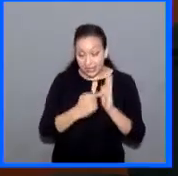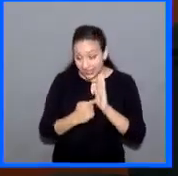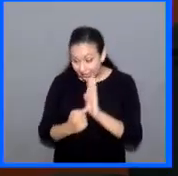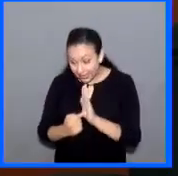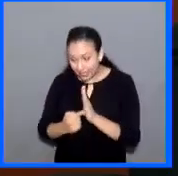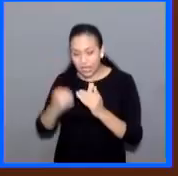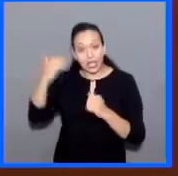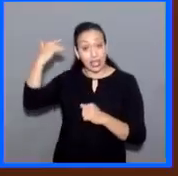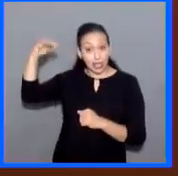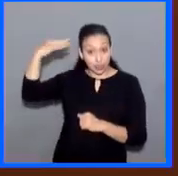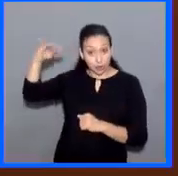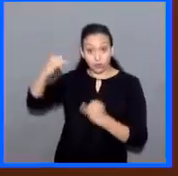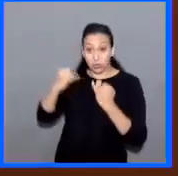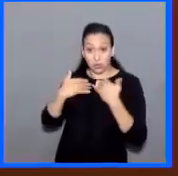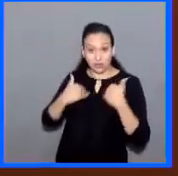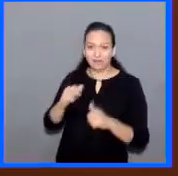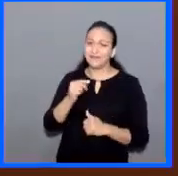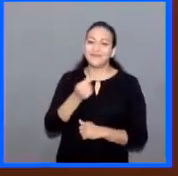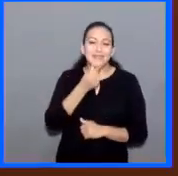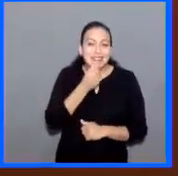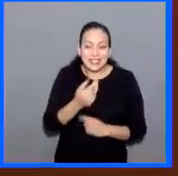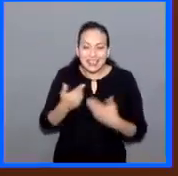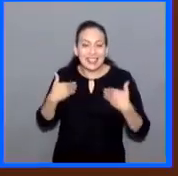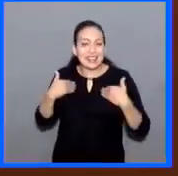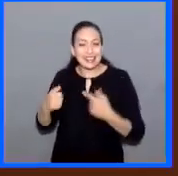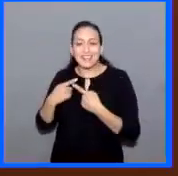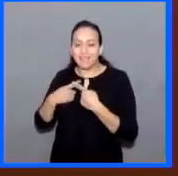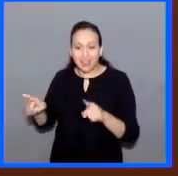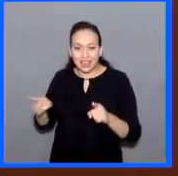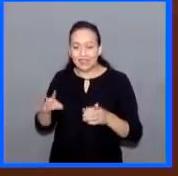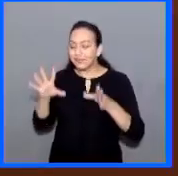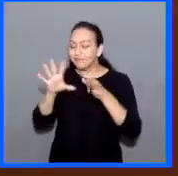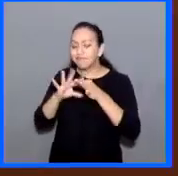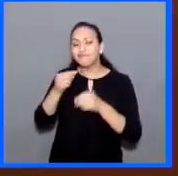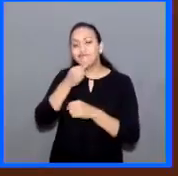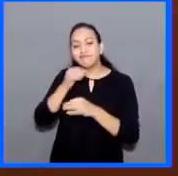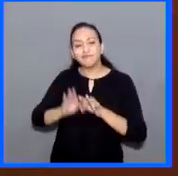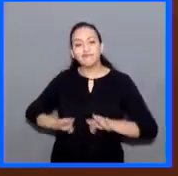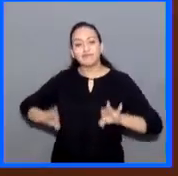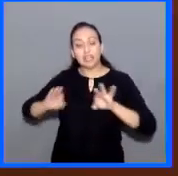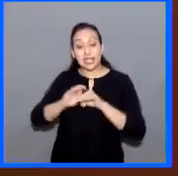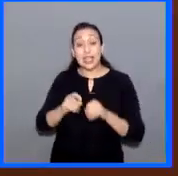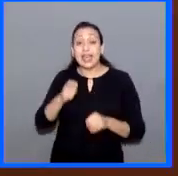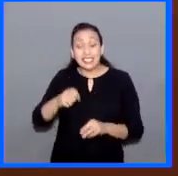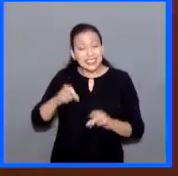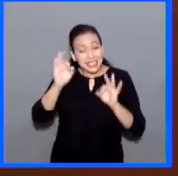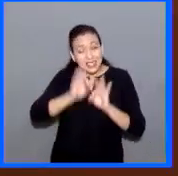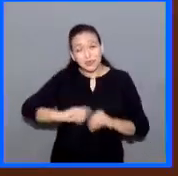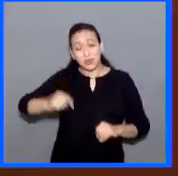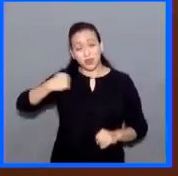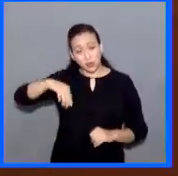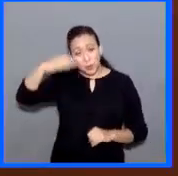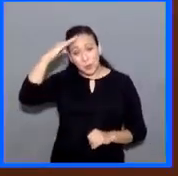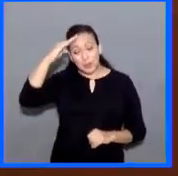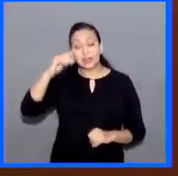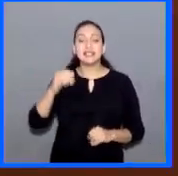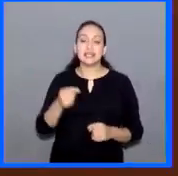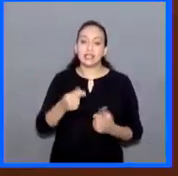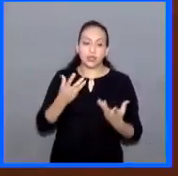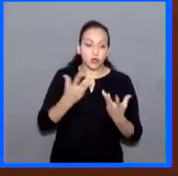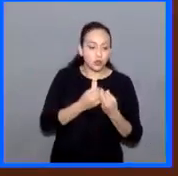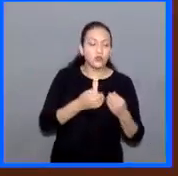una persona adulta. Pensar siempre en esta atención multidisciplinaria, que contemos con trabajadores sociales,